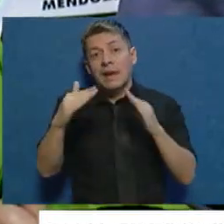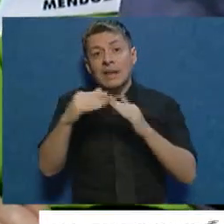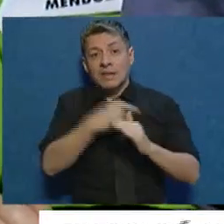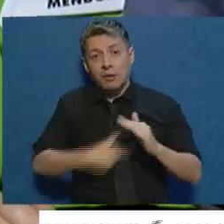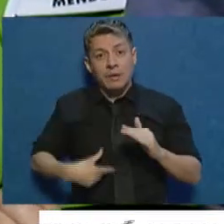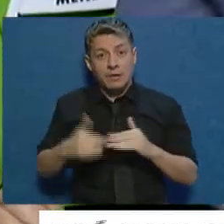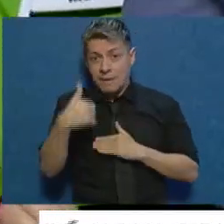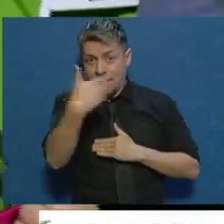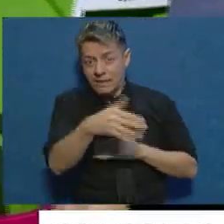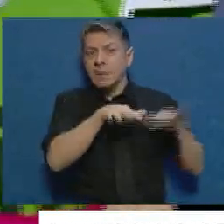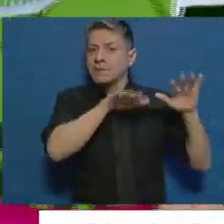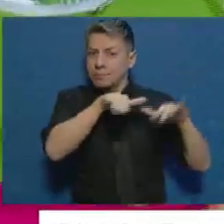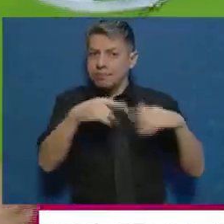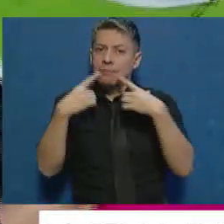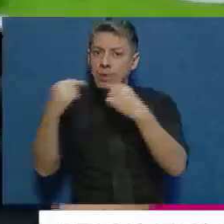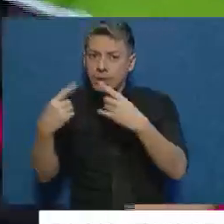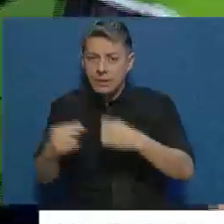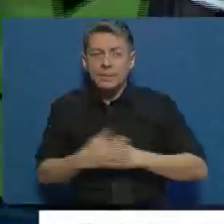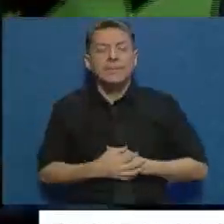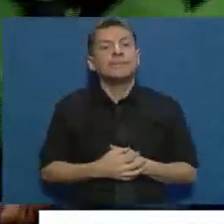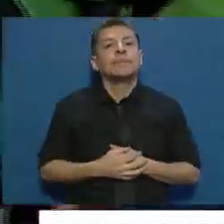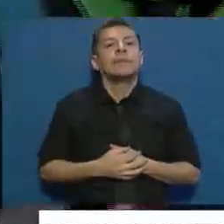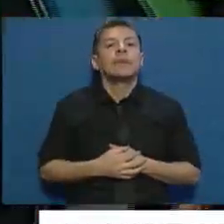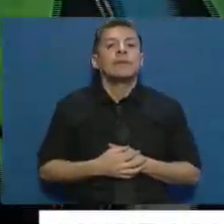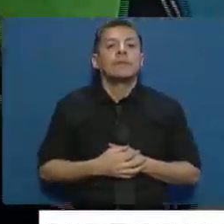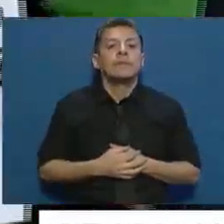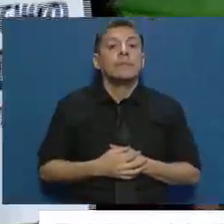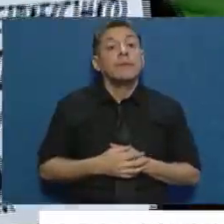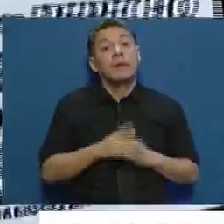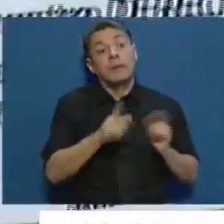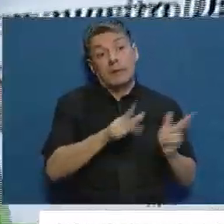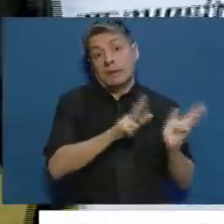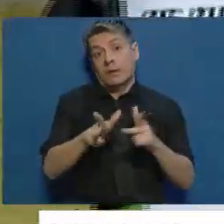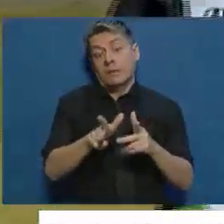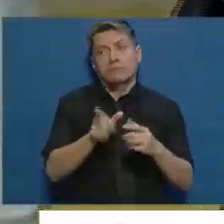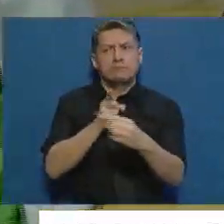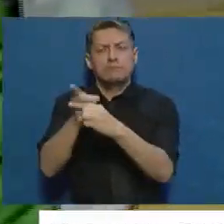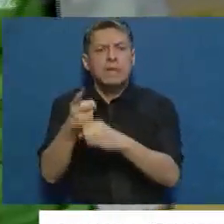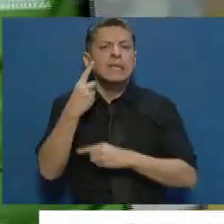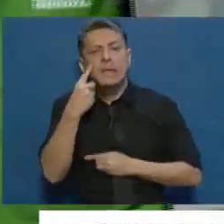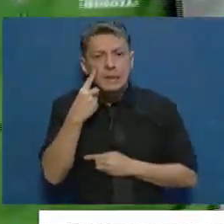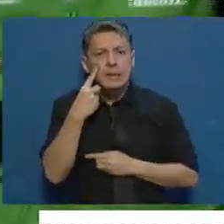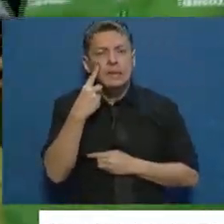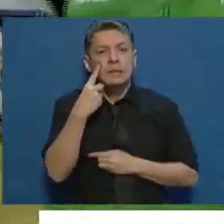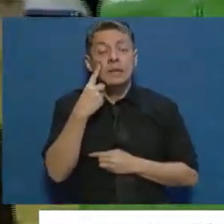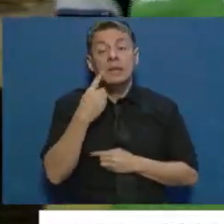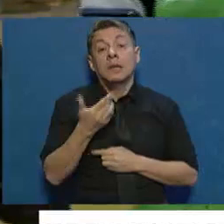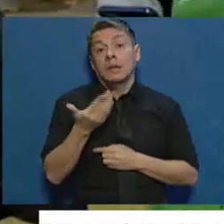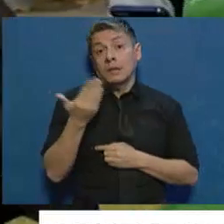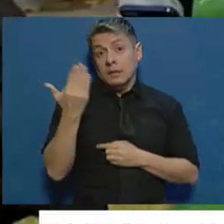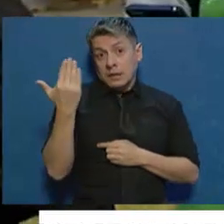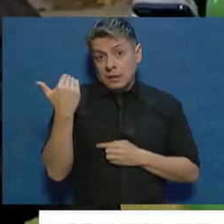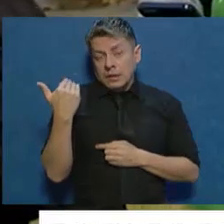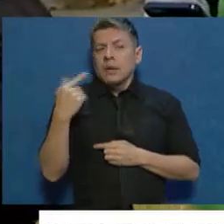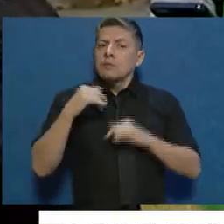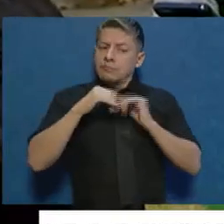Gobierno. Como decíamos, mencionaban también a los intendentes, aunque en las últimas horas se han emitido